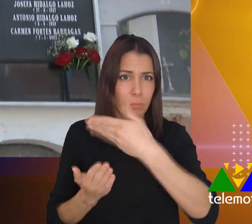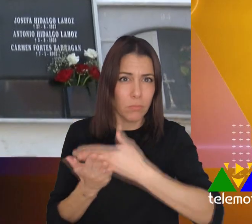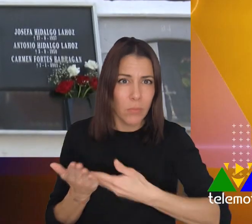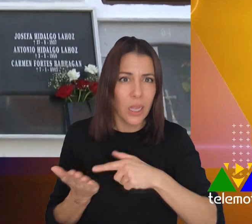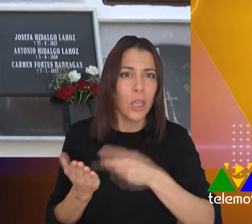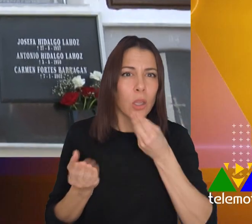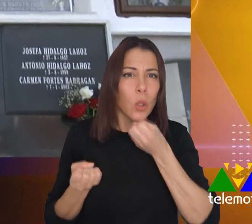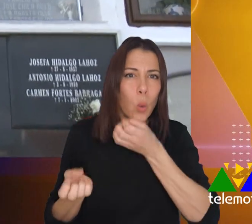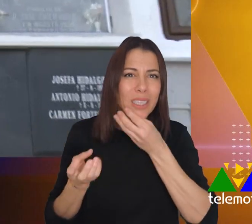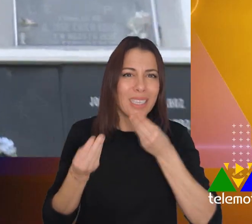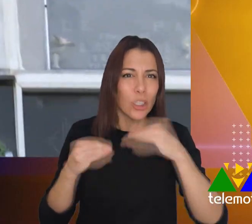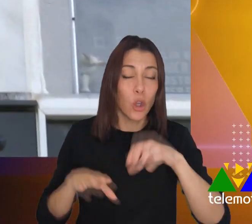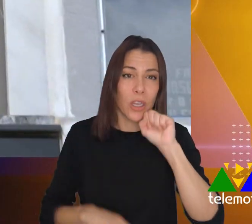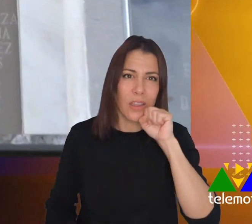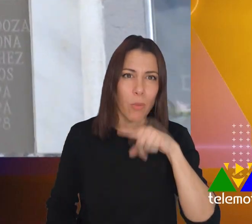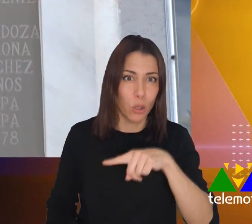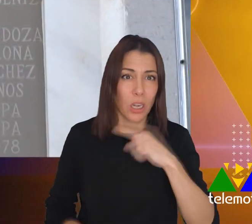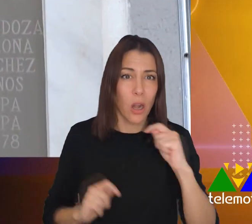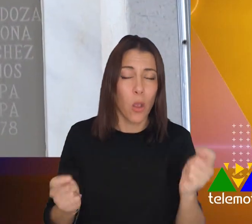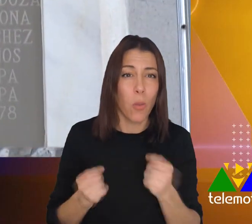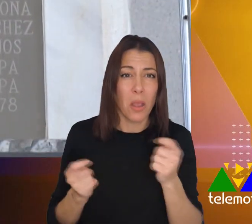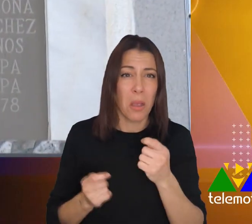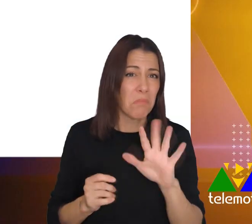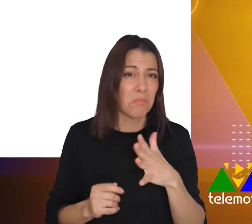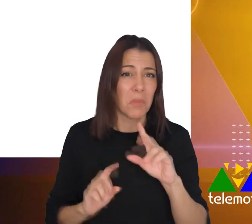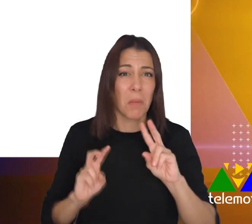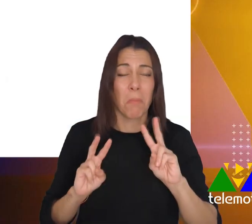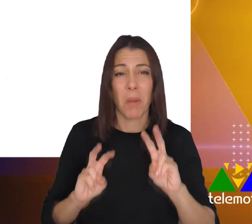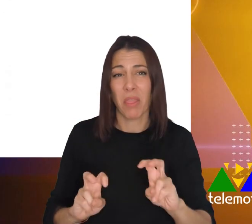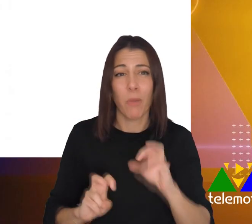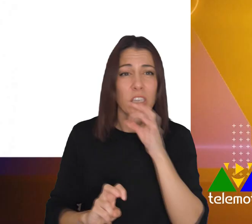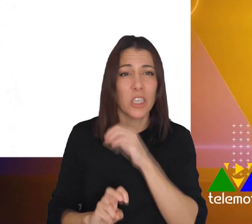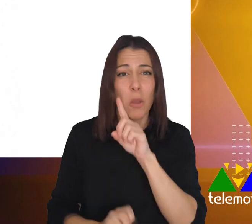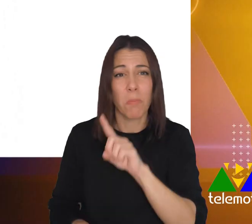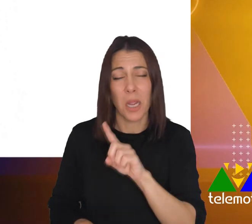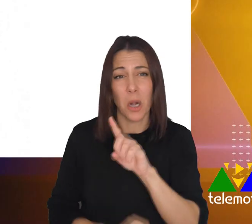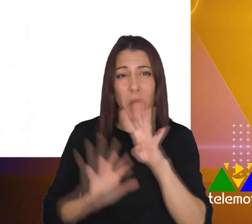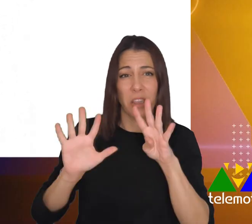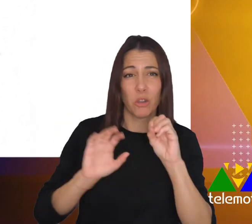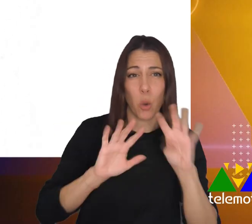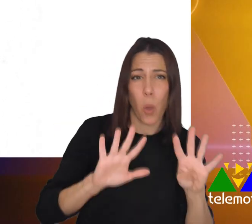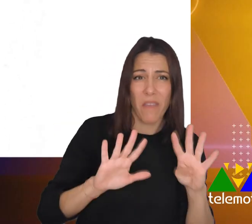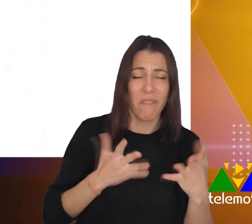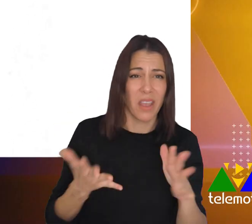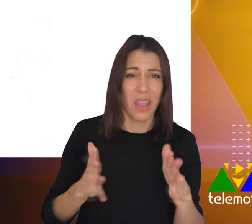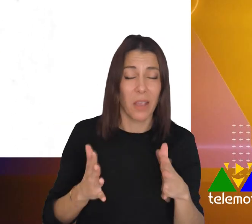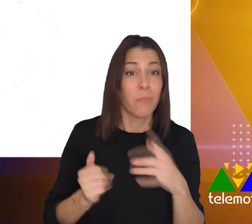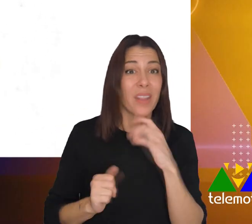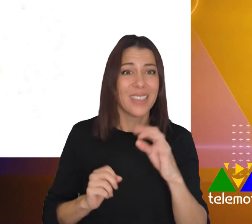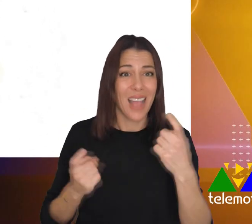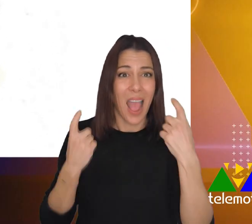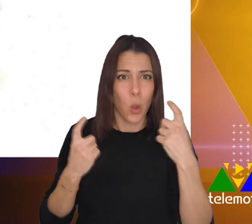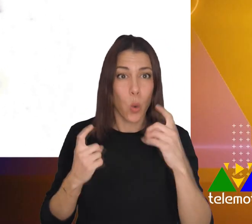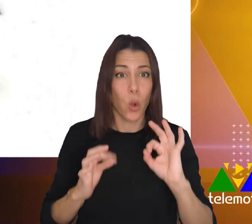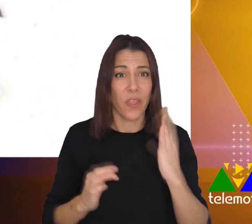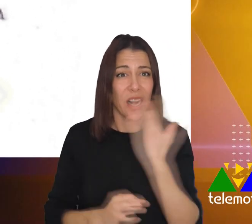historia de Motril, publicado sobre el principio del siglo 1909. Pues ahí lo tenemos a Pedro Tros de Ilarduya, alumno de la Escuela de